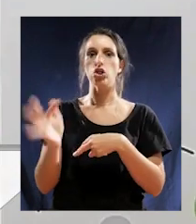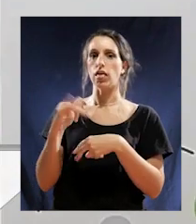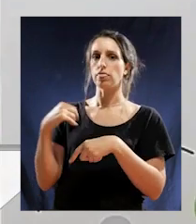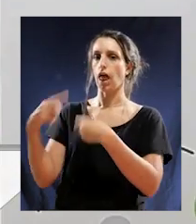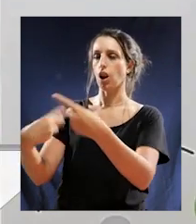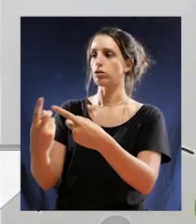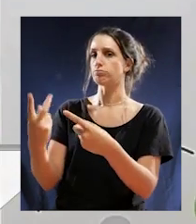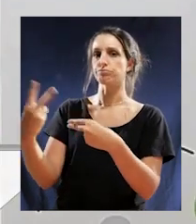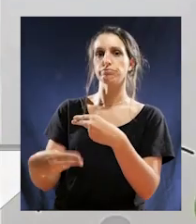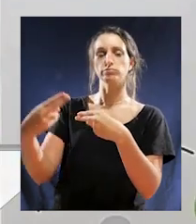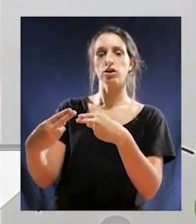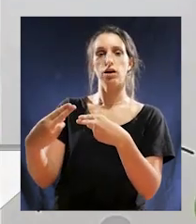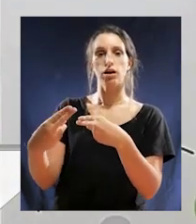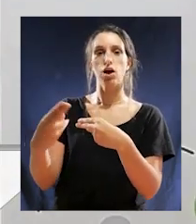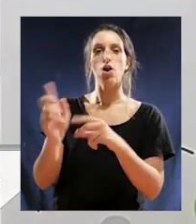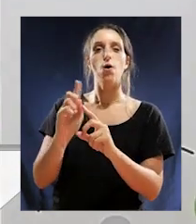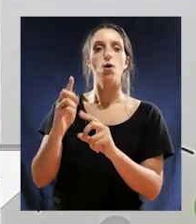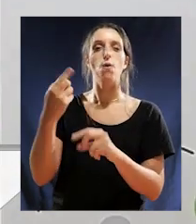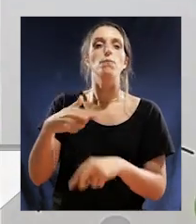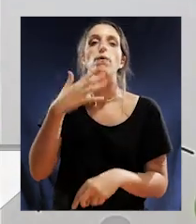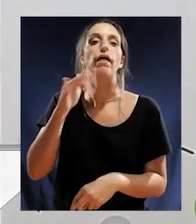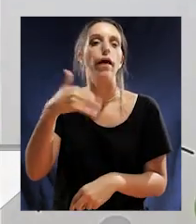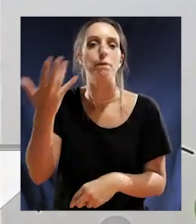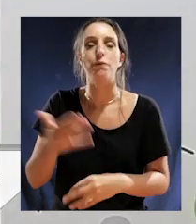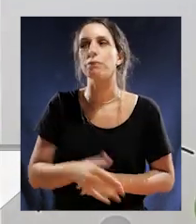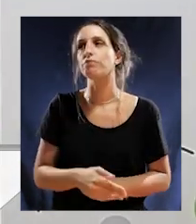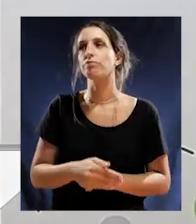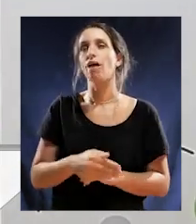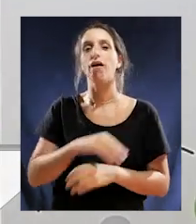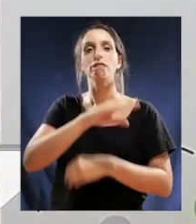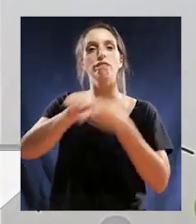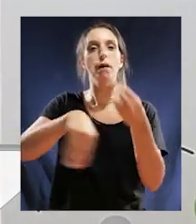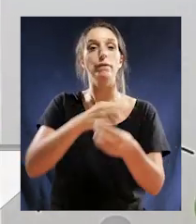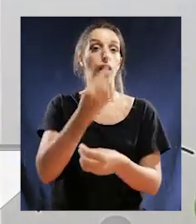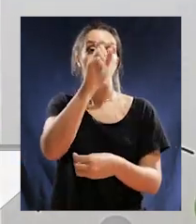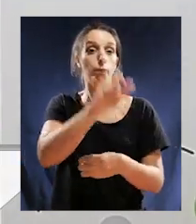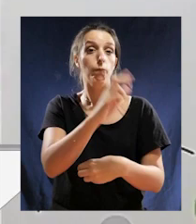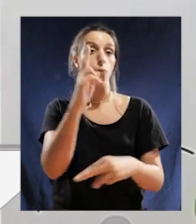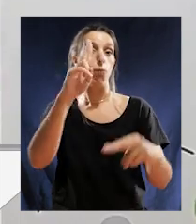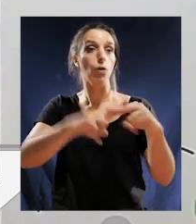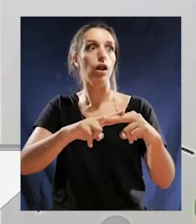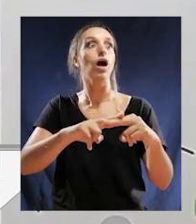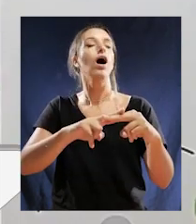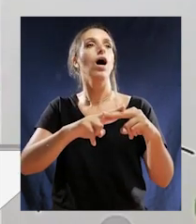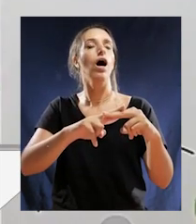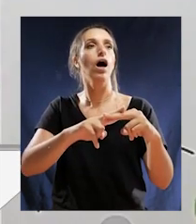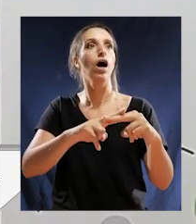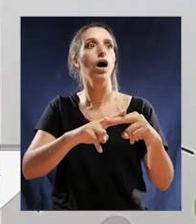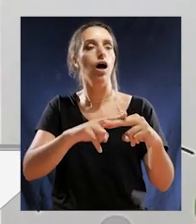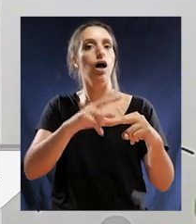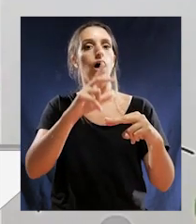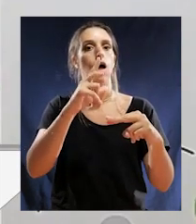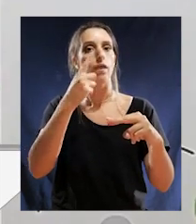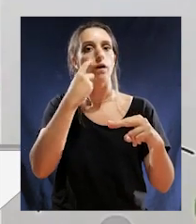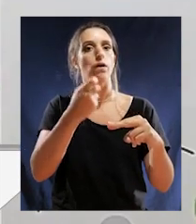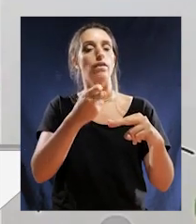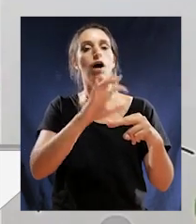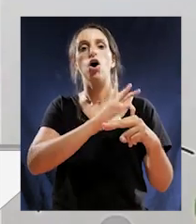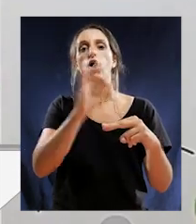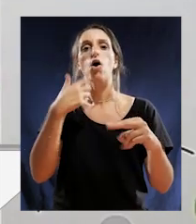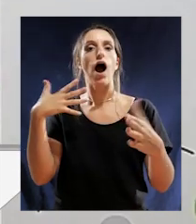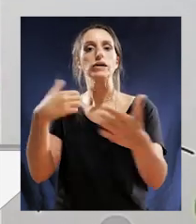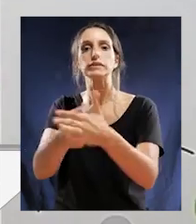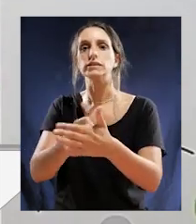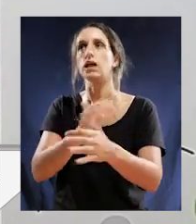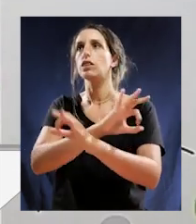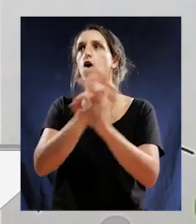no es que no nos pase nunca cuando perdemos alguien muy querido cuando vivimos un accidente cuando existe alguna